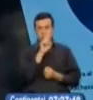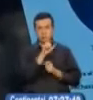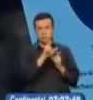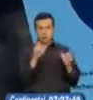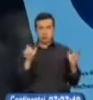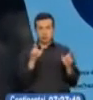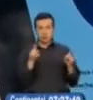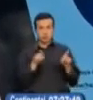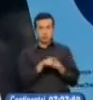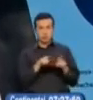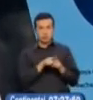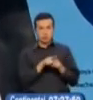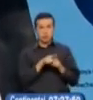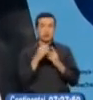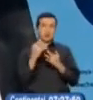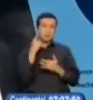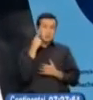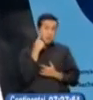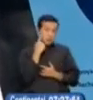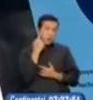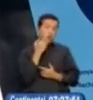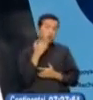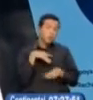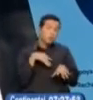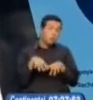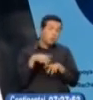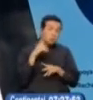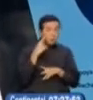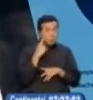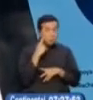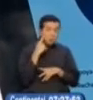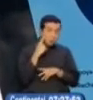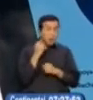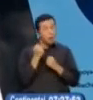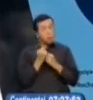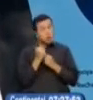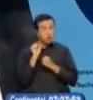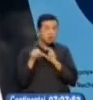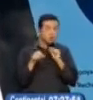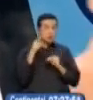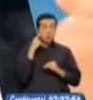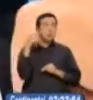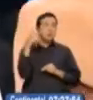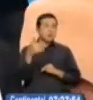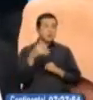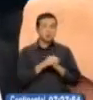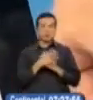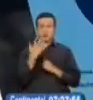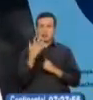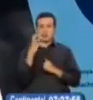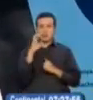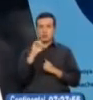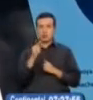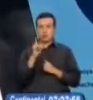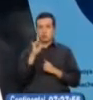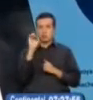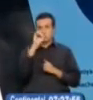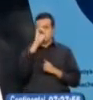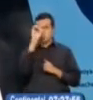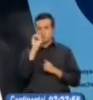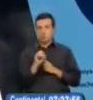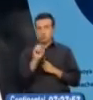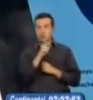decir, el mismo porcentaje, espera a ver cómo actúa para tener una posición frente a él. Y un